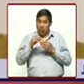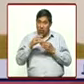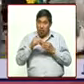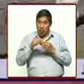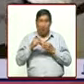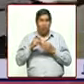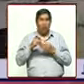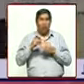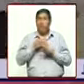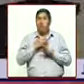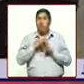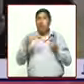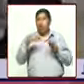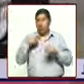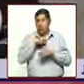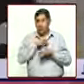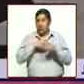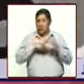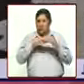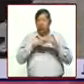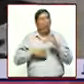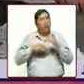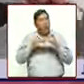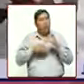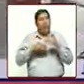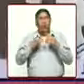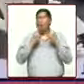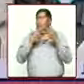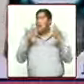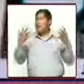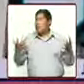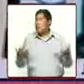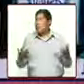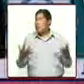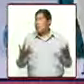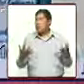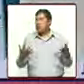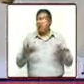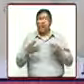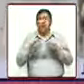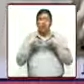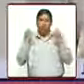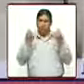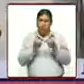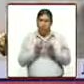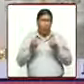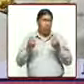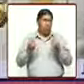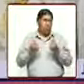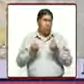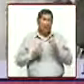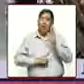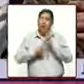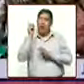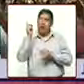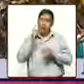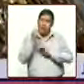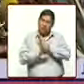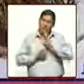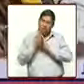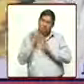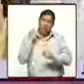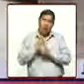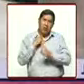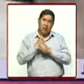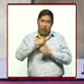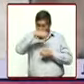tema de presentaciones, y eso, viendo que nosotros vamos con una cantidad de componentes alta, las horas de trabajo son